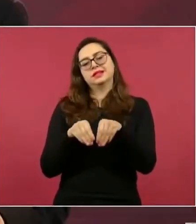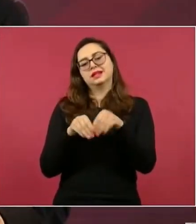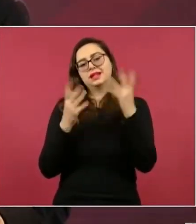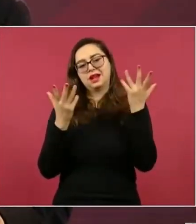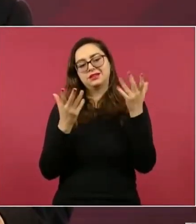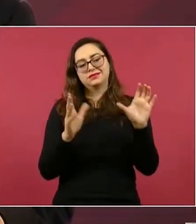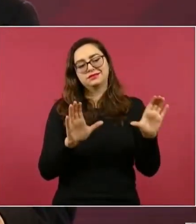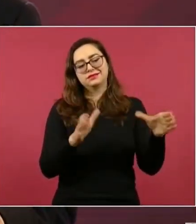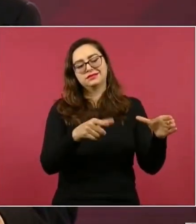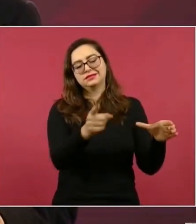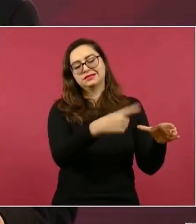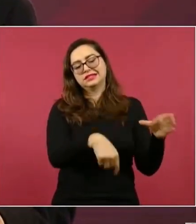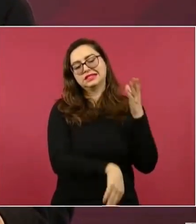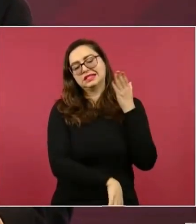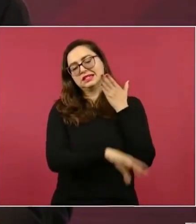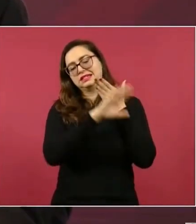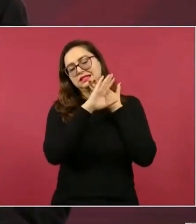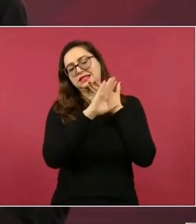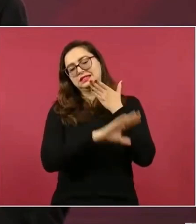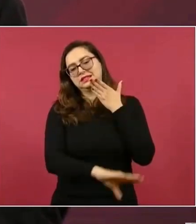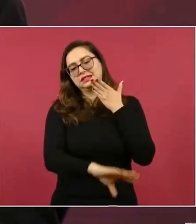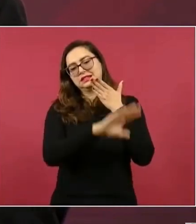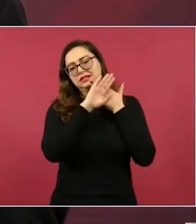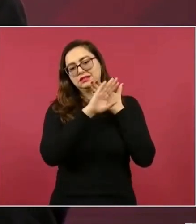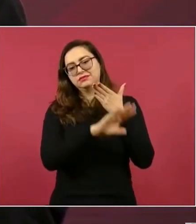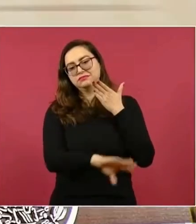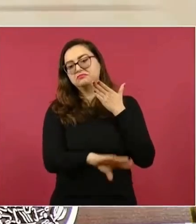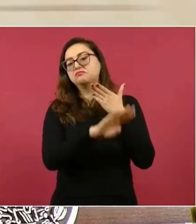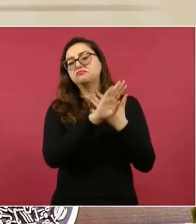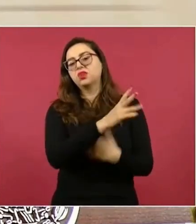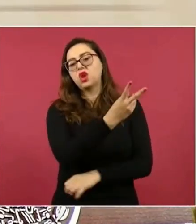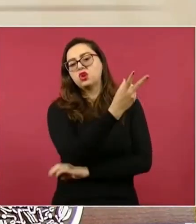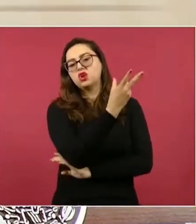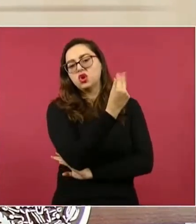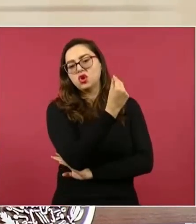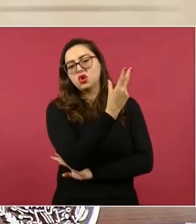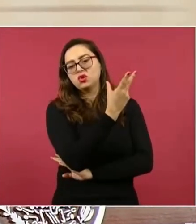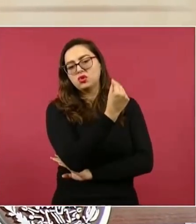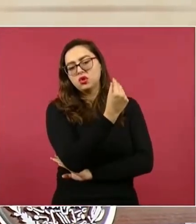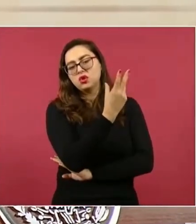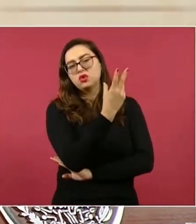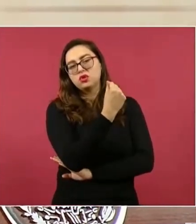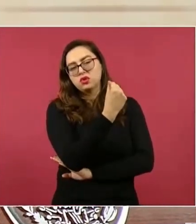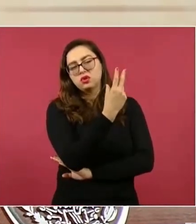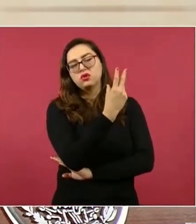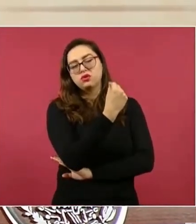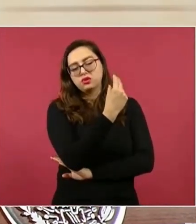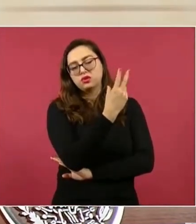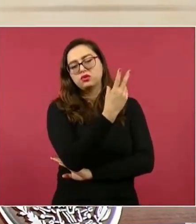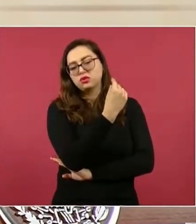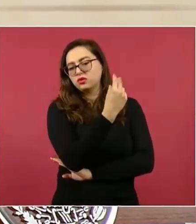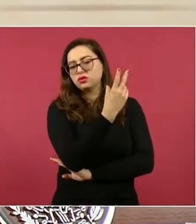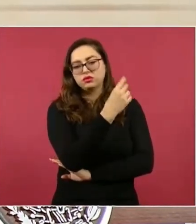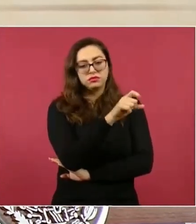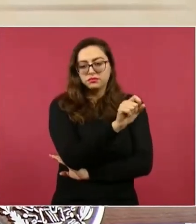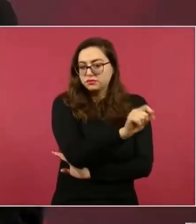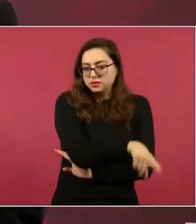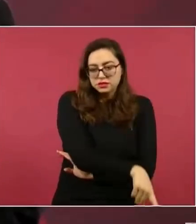nunca van a estar conformes con nada, pero si nos ponemos a ver